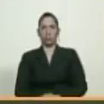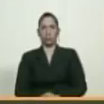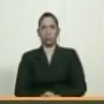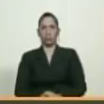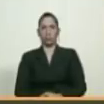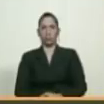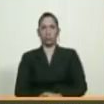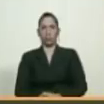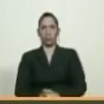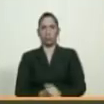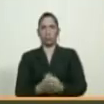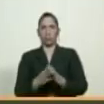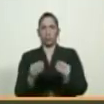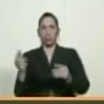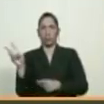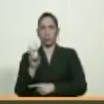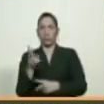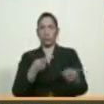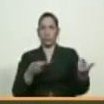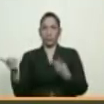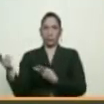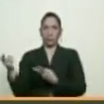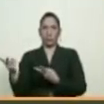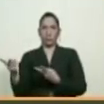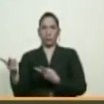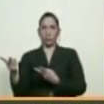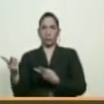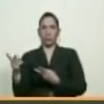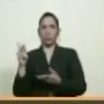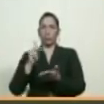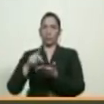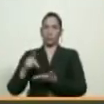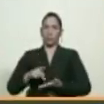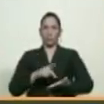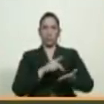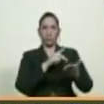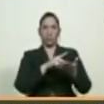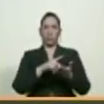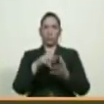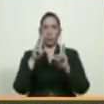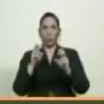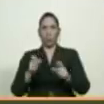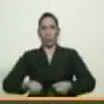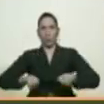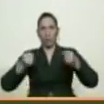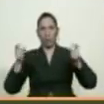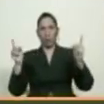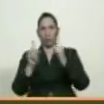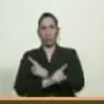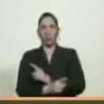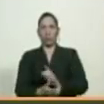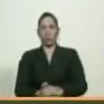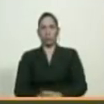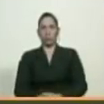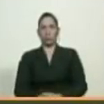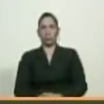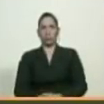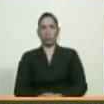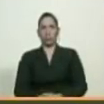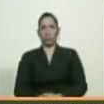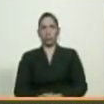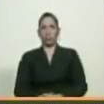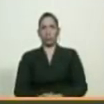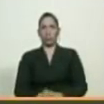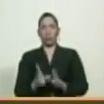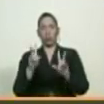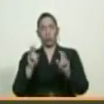Todos los venezolanos están invitados entonces a participar en el nuevo mercado cambiario. Es, insistimos, una